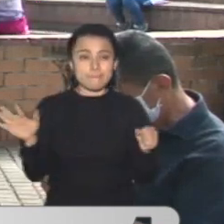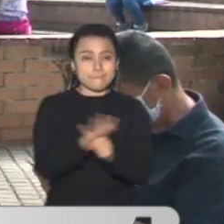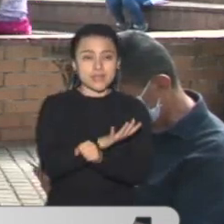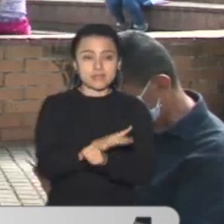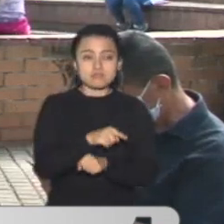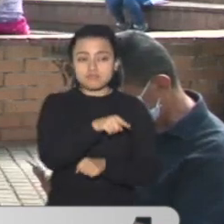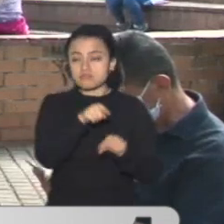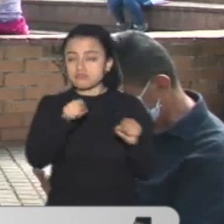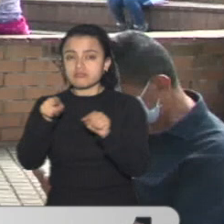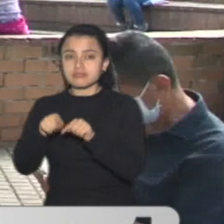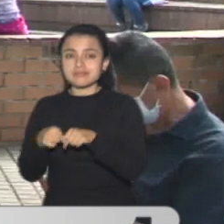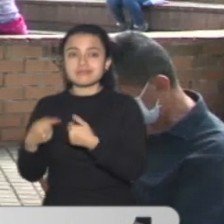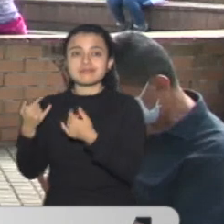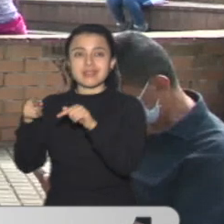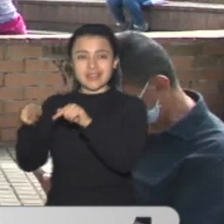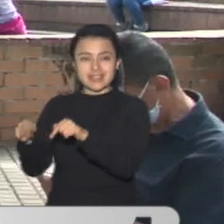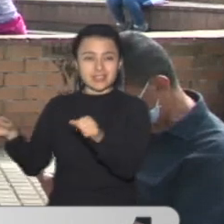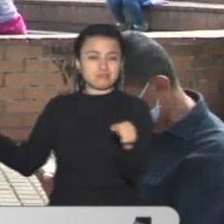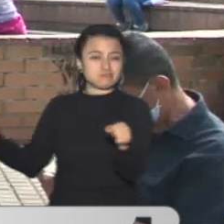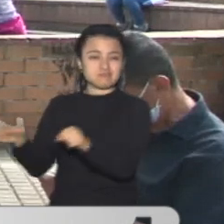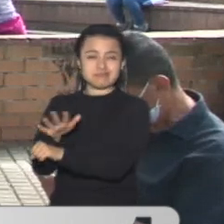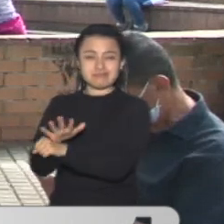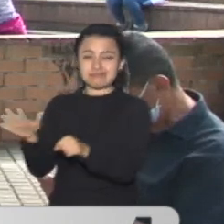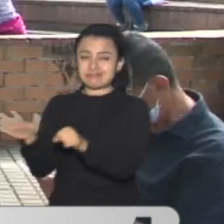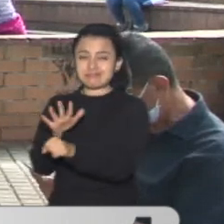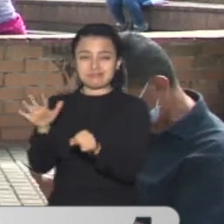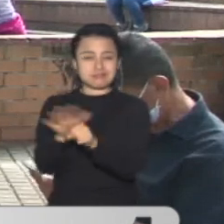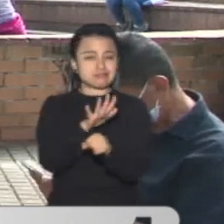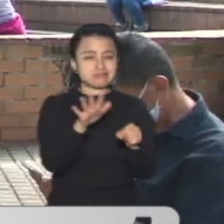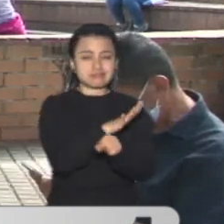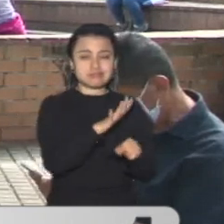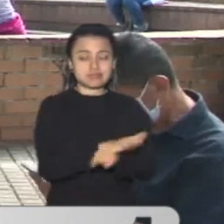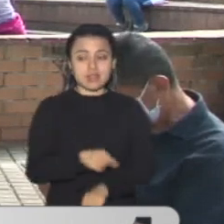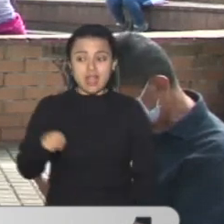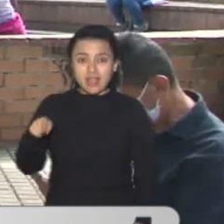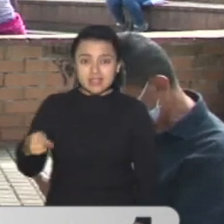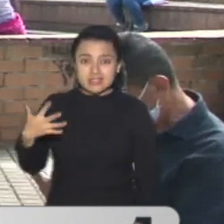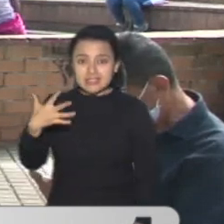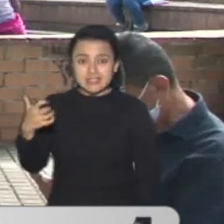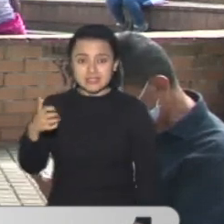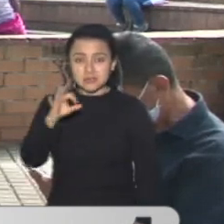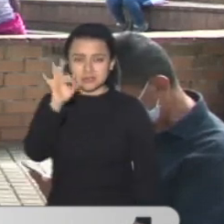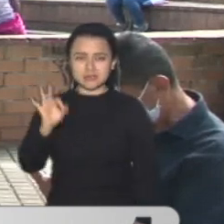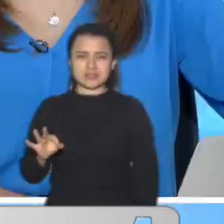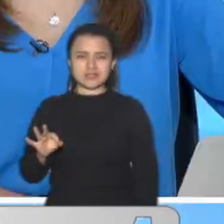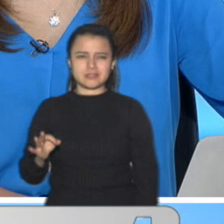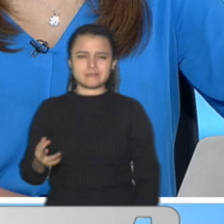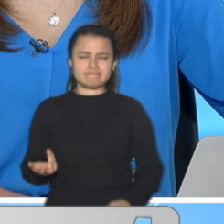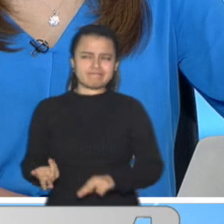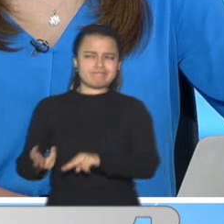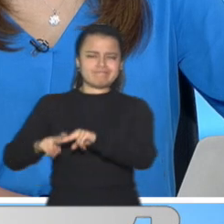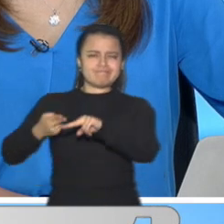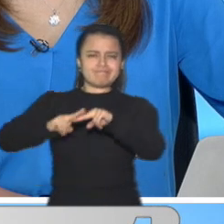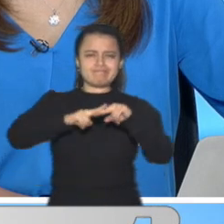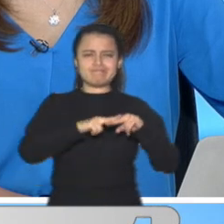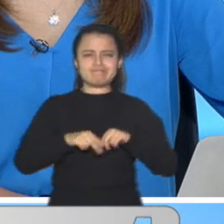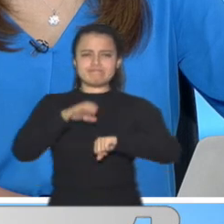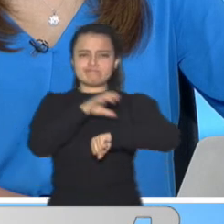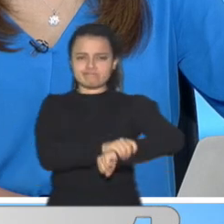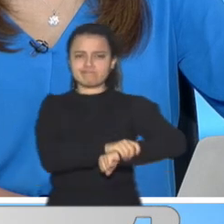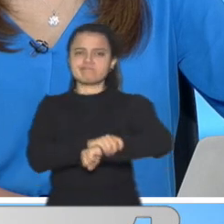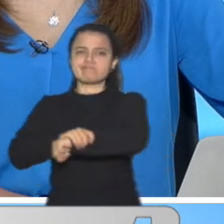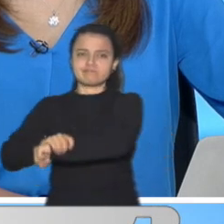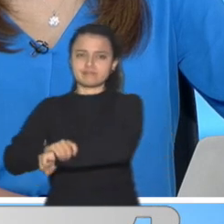se registraron estos hechos la ocupación de internos es del 500 por ciento esta es la información desde el área metropolitana me